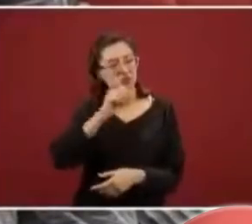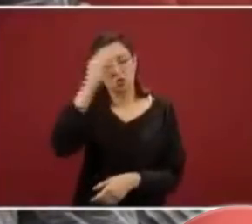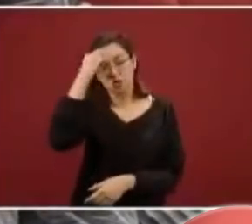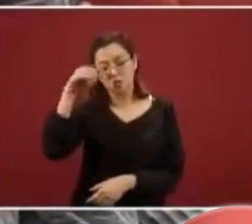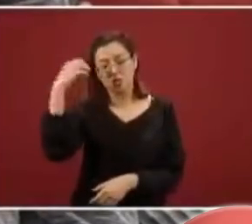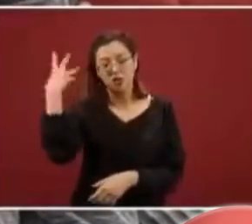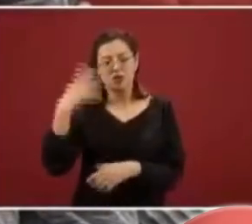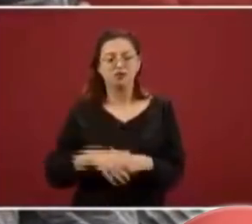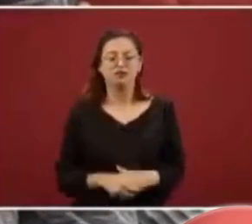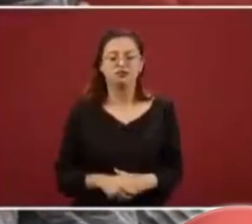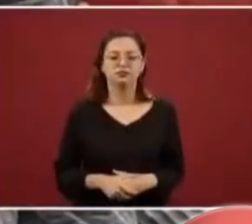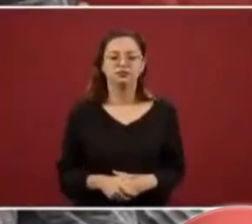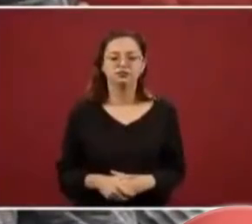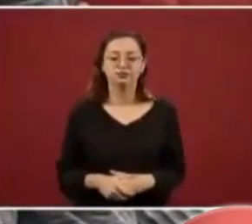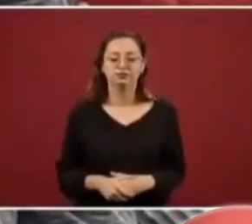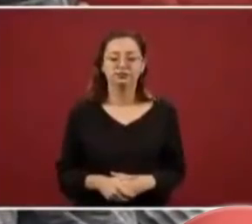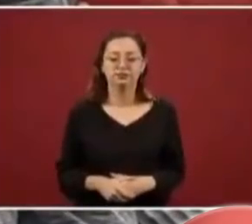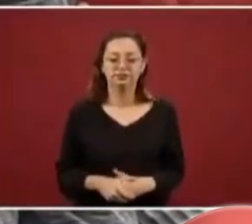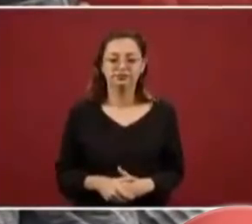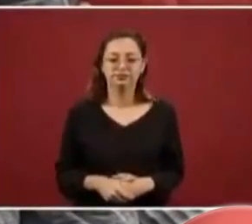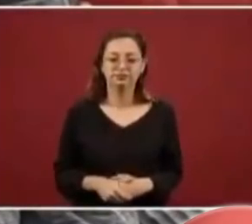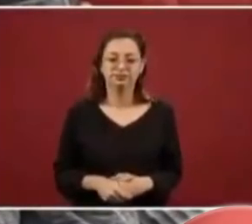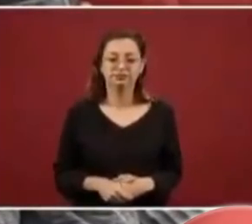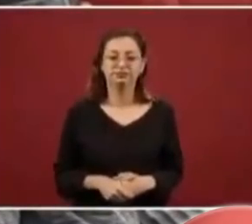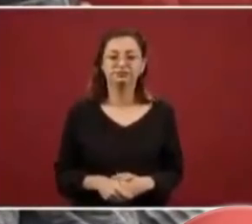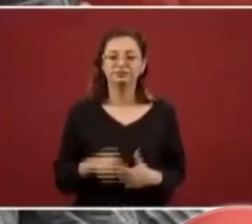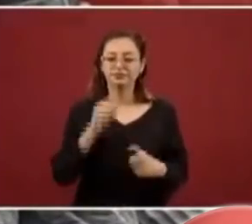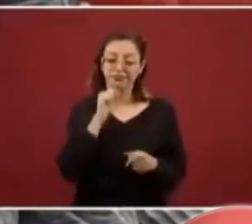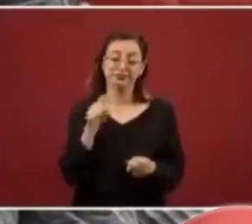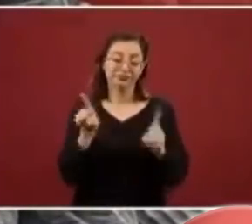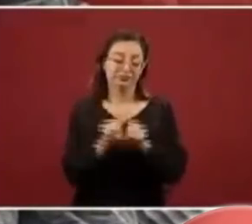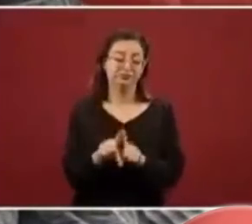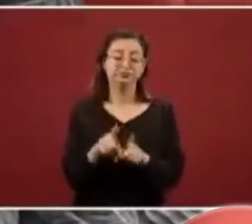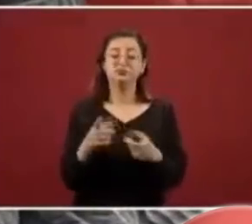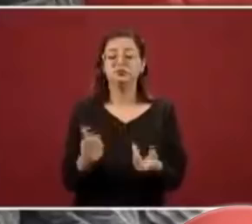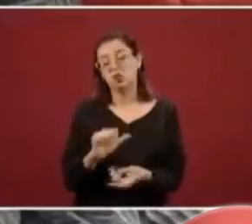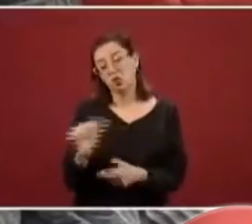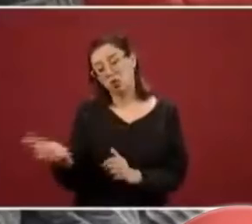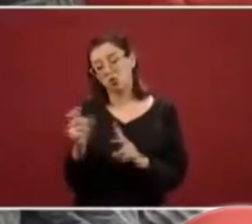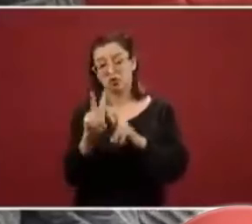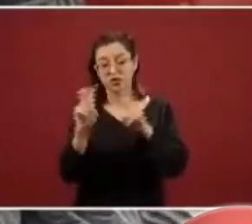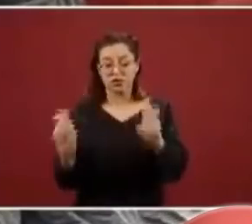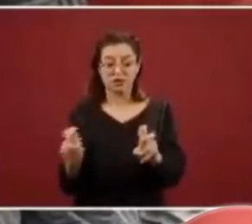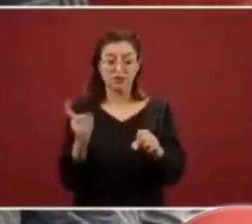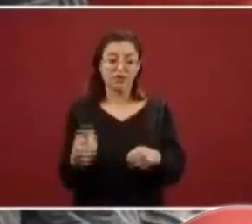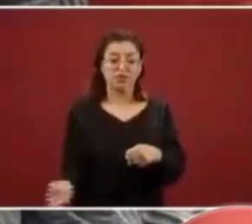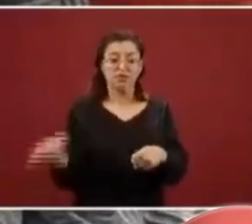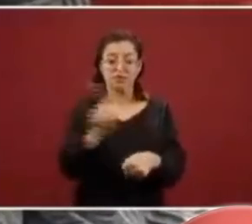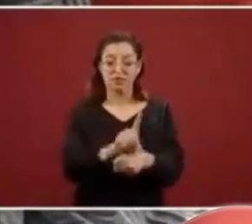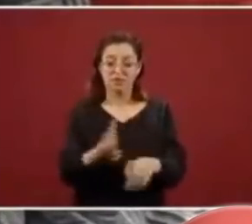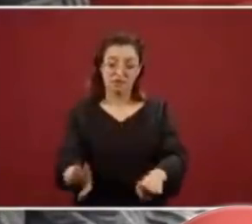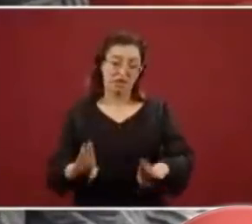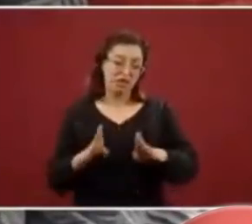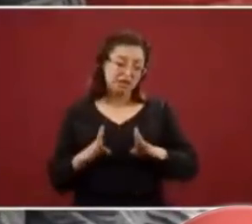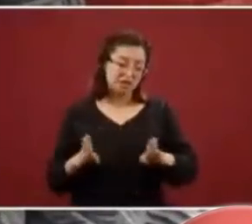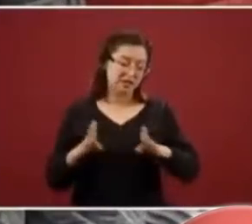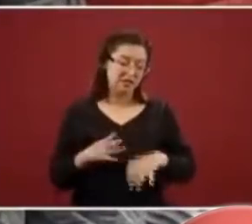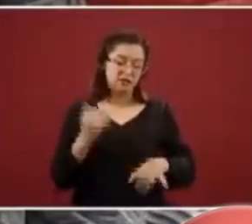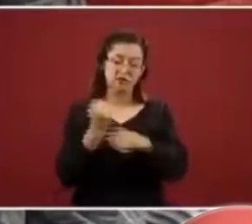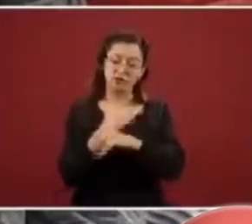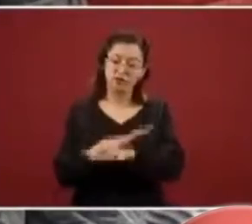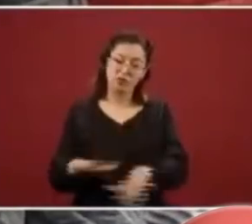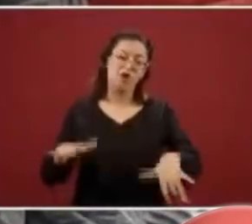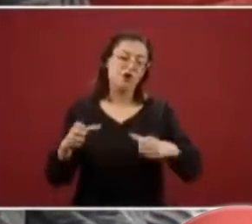también, señora, al discurso del Día del Ejército, un discurso muy fuerte desde todos los puntos de vista,